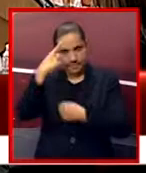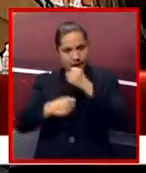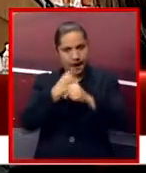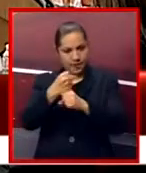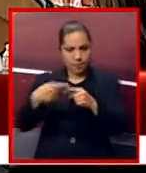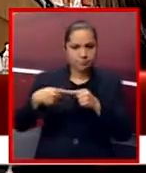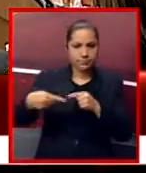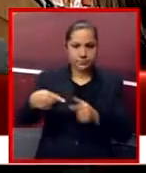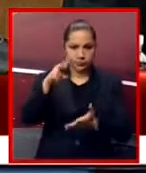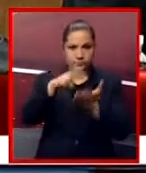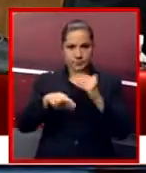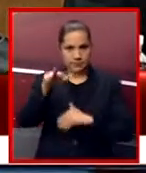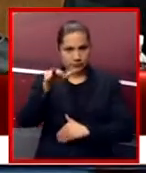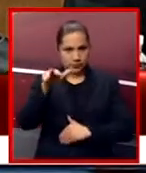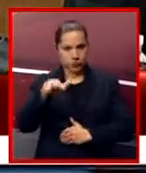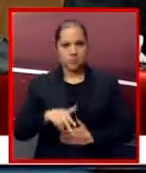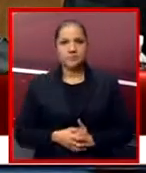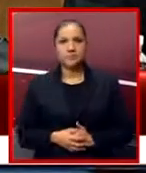fiscal 2018.